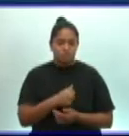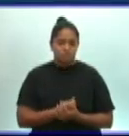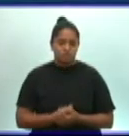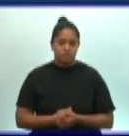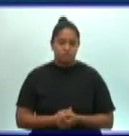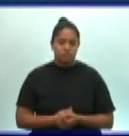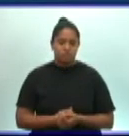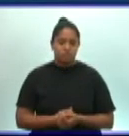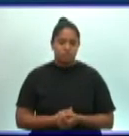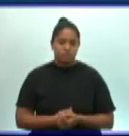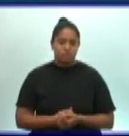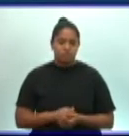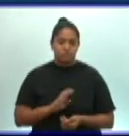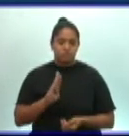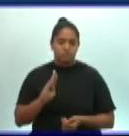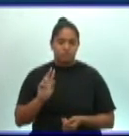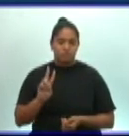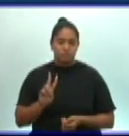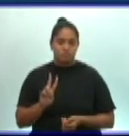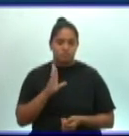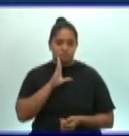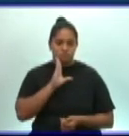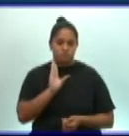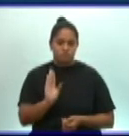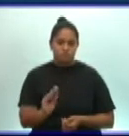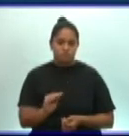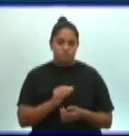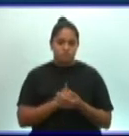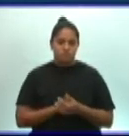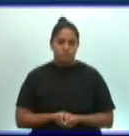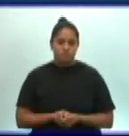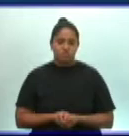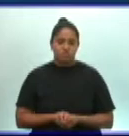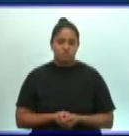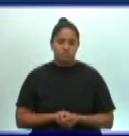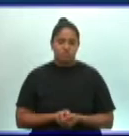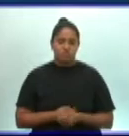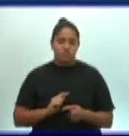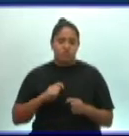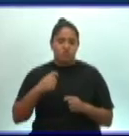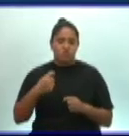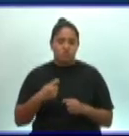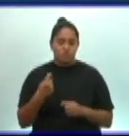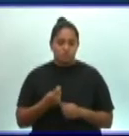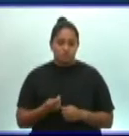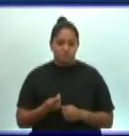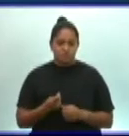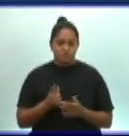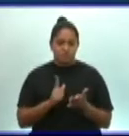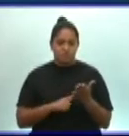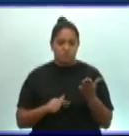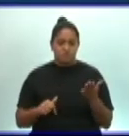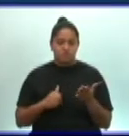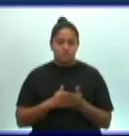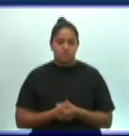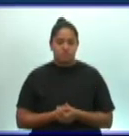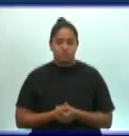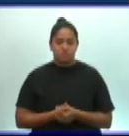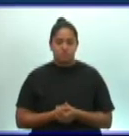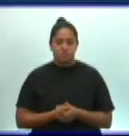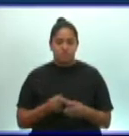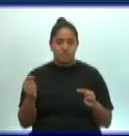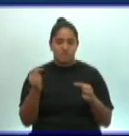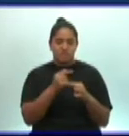inciso. Y bueno, el B2, donde nos decían cuándo aumenta la intensidad de la corriente eléctrica que circula por el conductor.